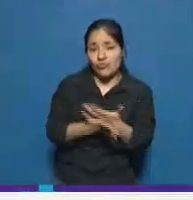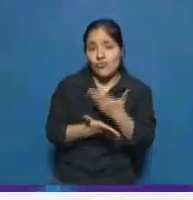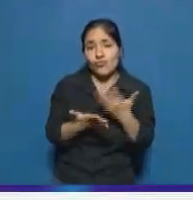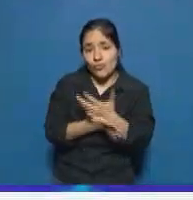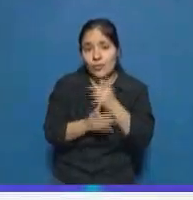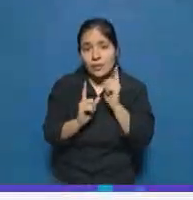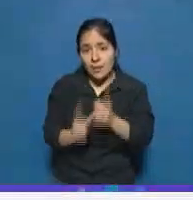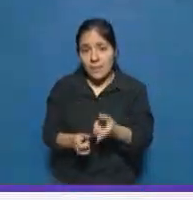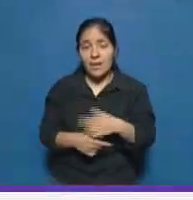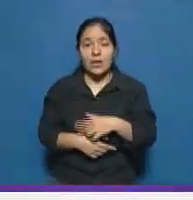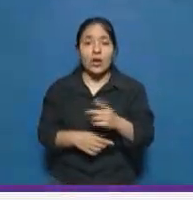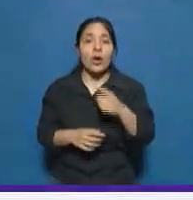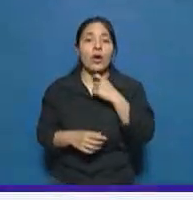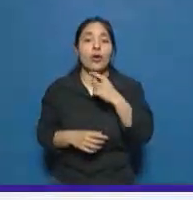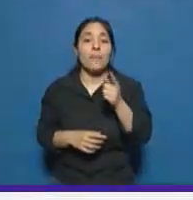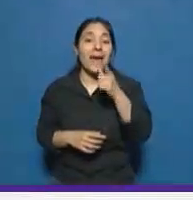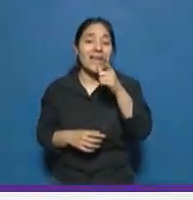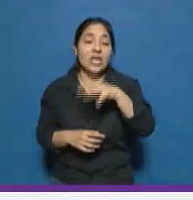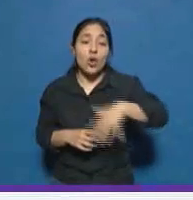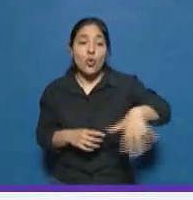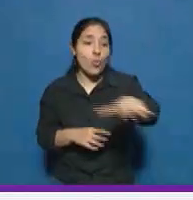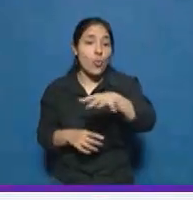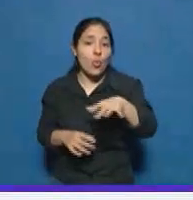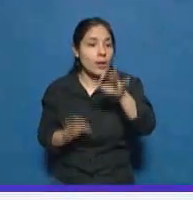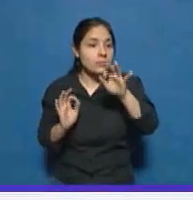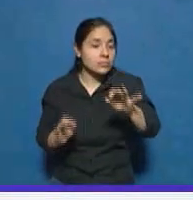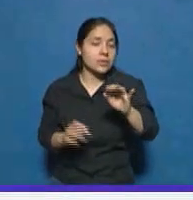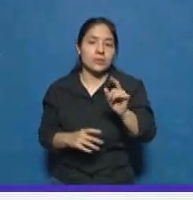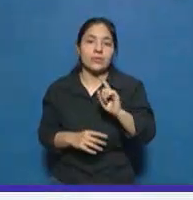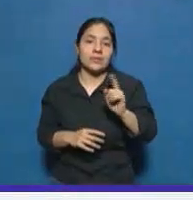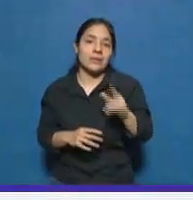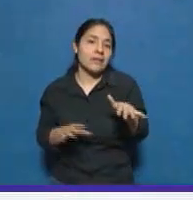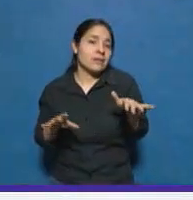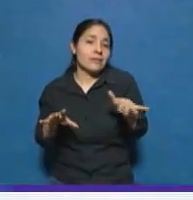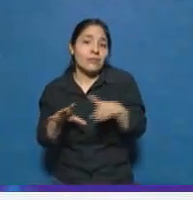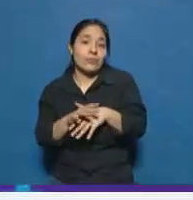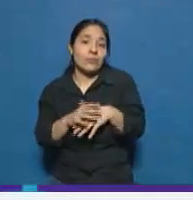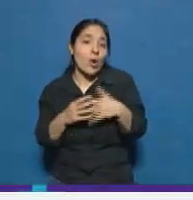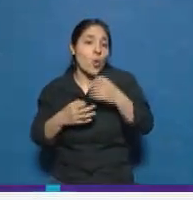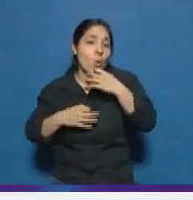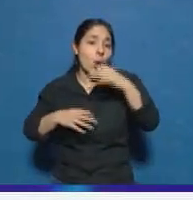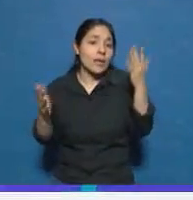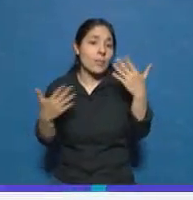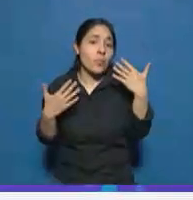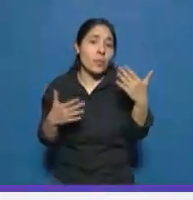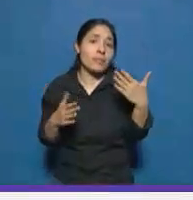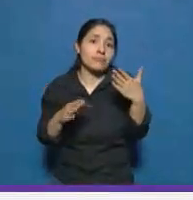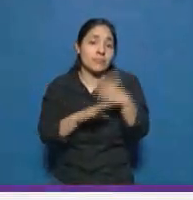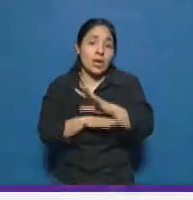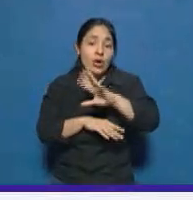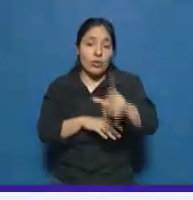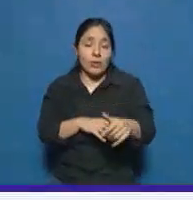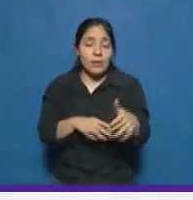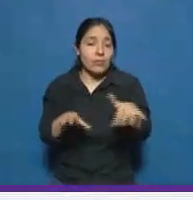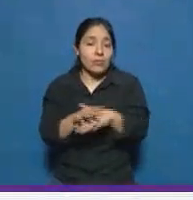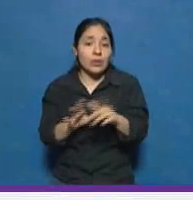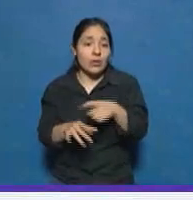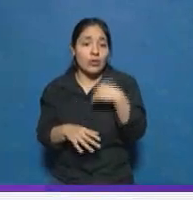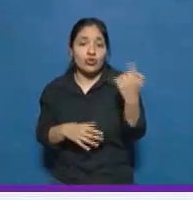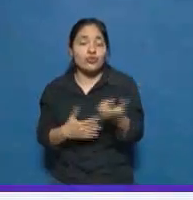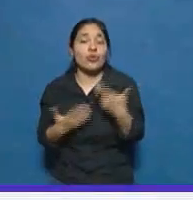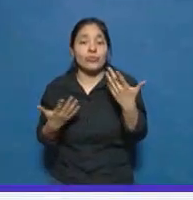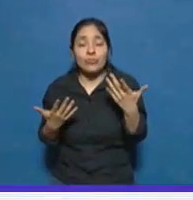Yo no creo que tenga que ver con el lugar, sino que es un hecho que a cualquiera le puede tocar. Esta vez nos tocó a nosotros,